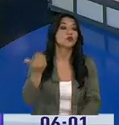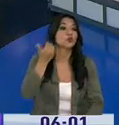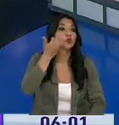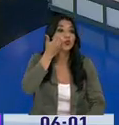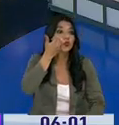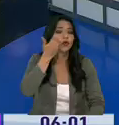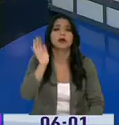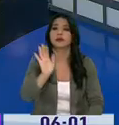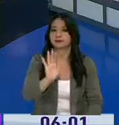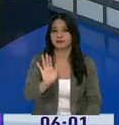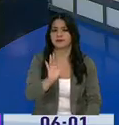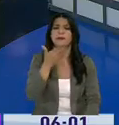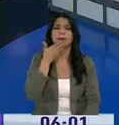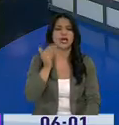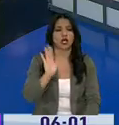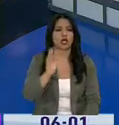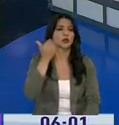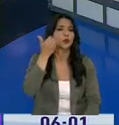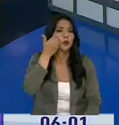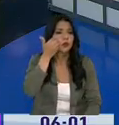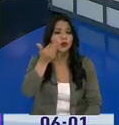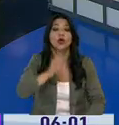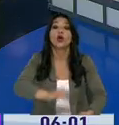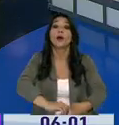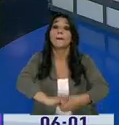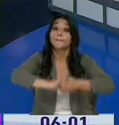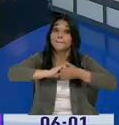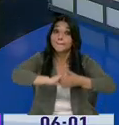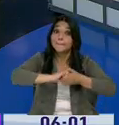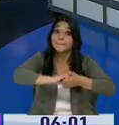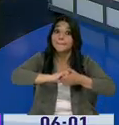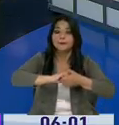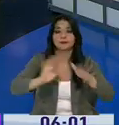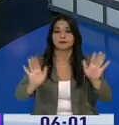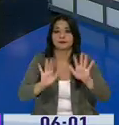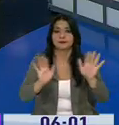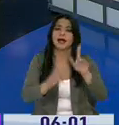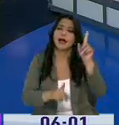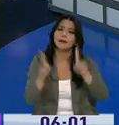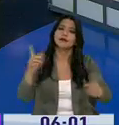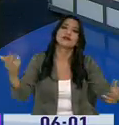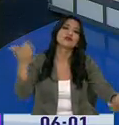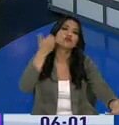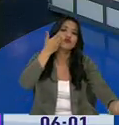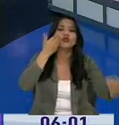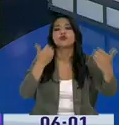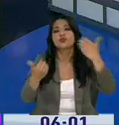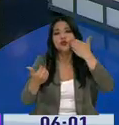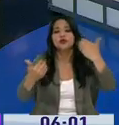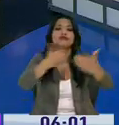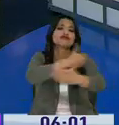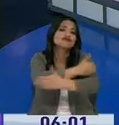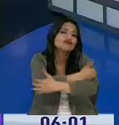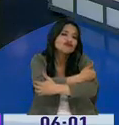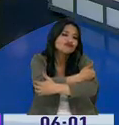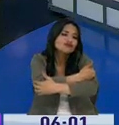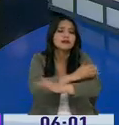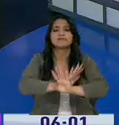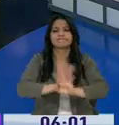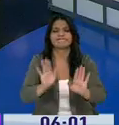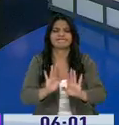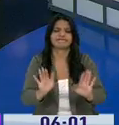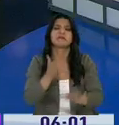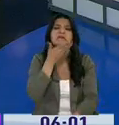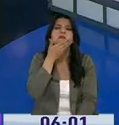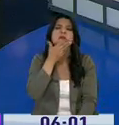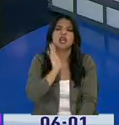que nosotros los ecuatorianos somos bien querendones. No nos damos así, besito. Darse la mano también. Por lo